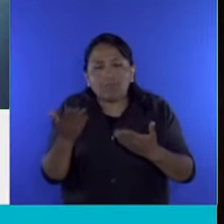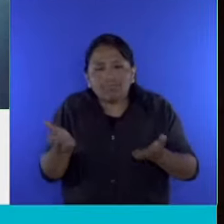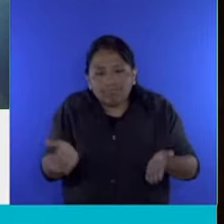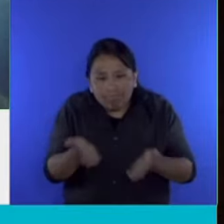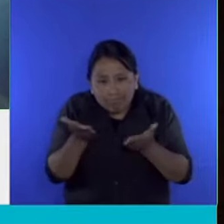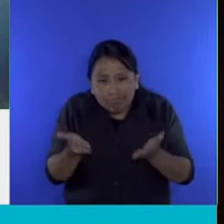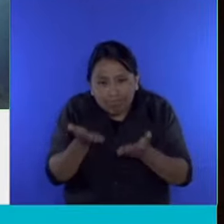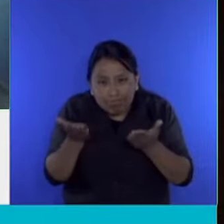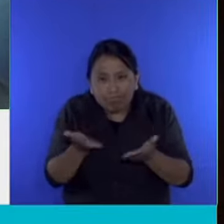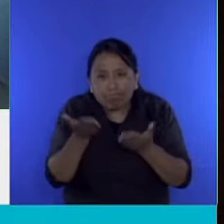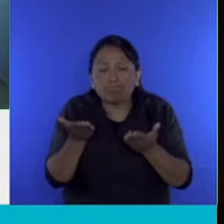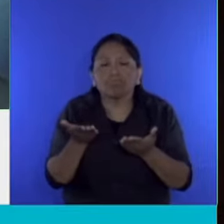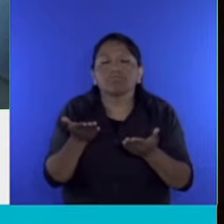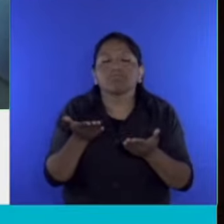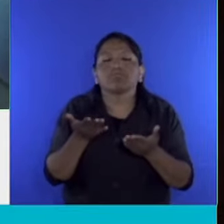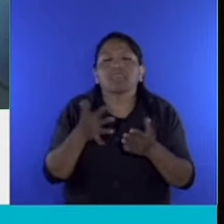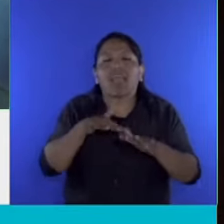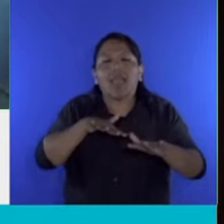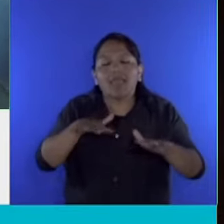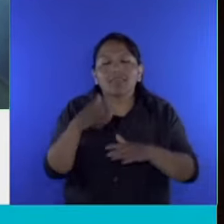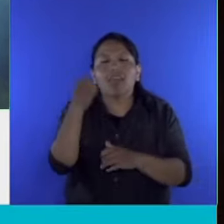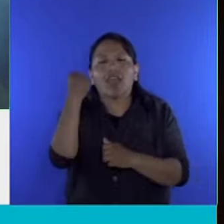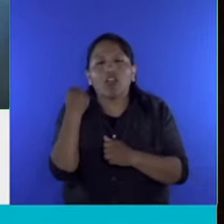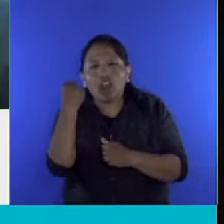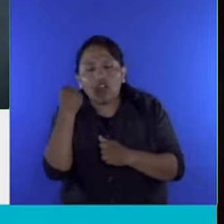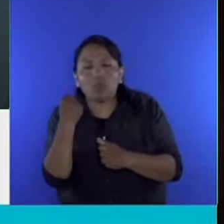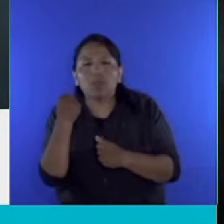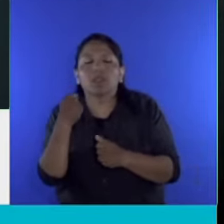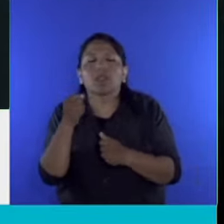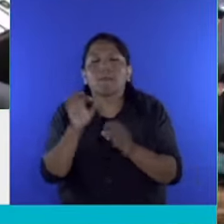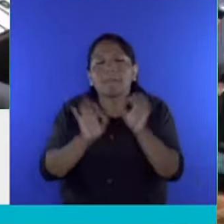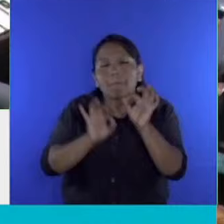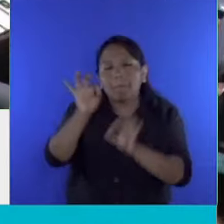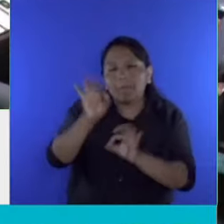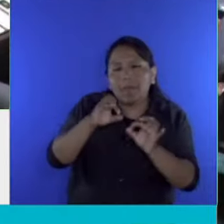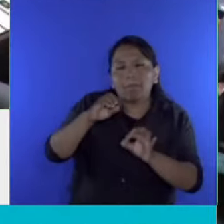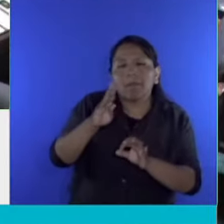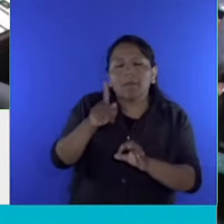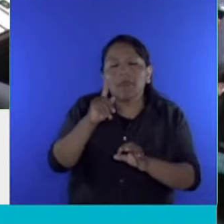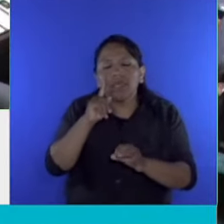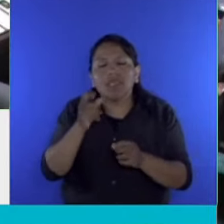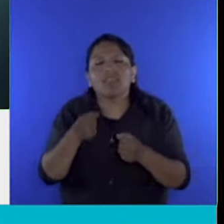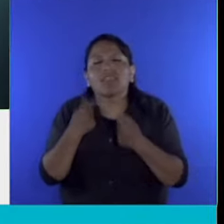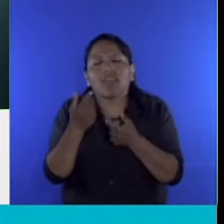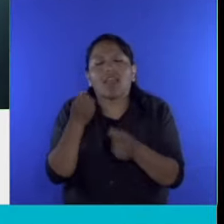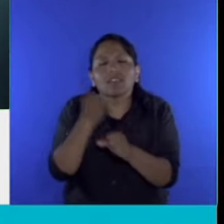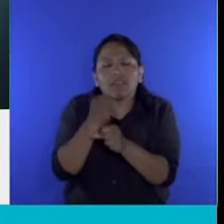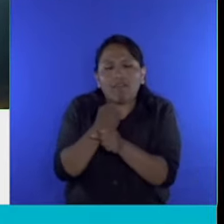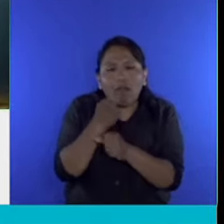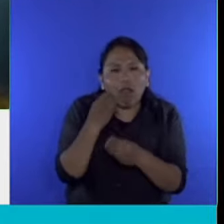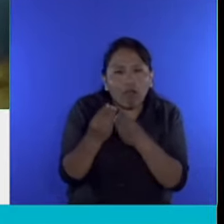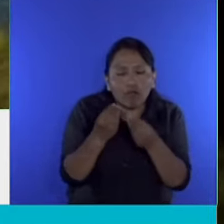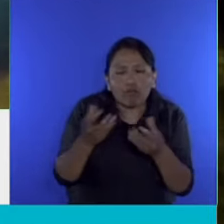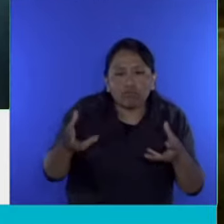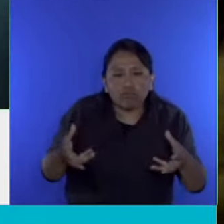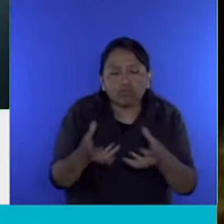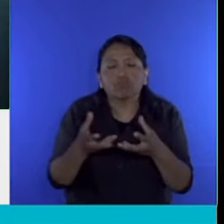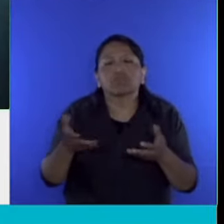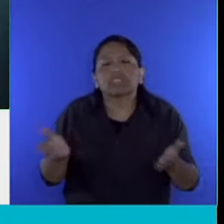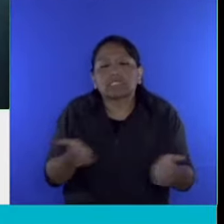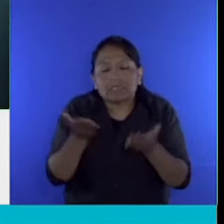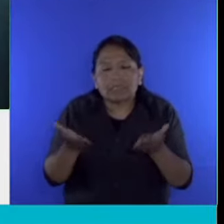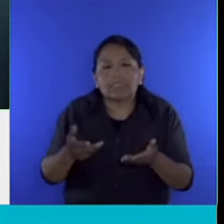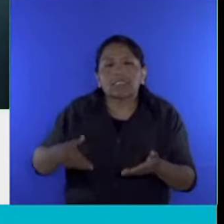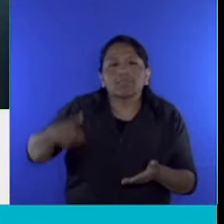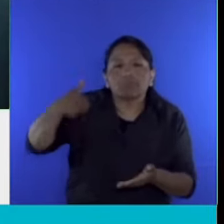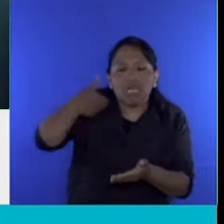impulsar la actividad económica medida por pbi que generan empleo que impulsan la inversión